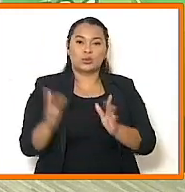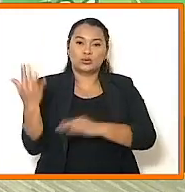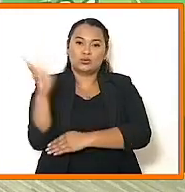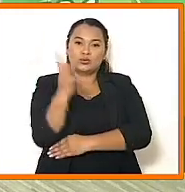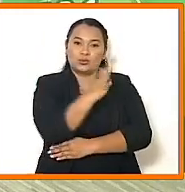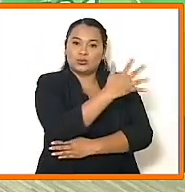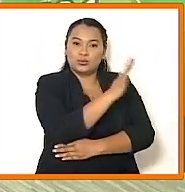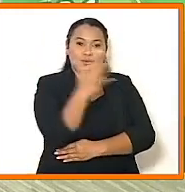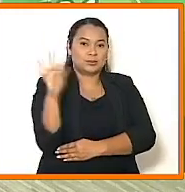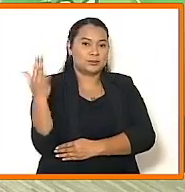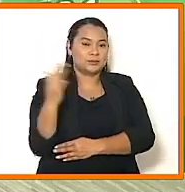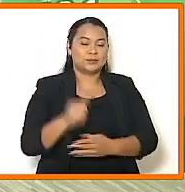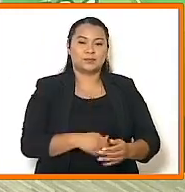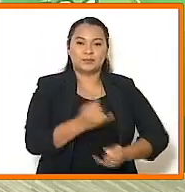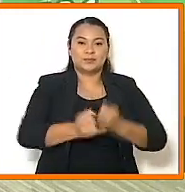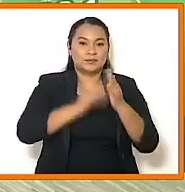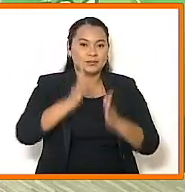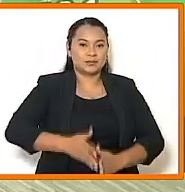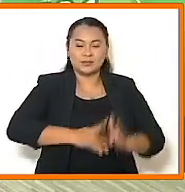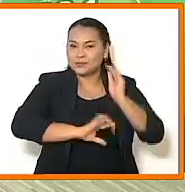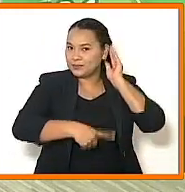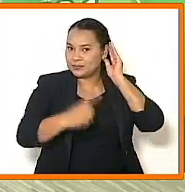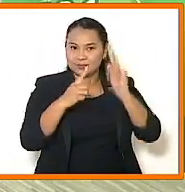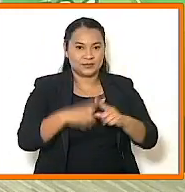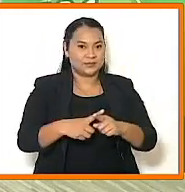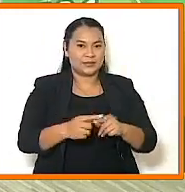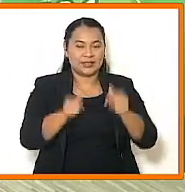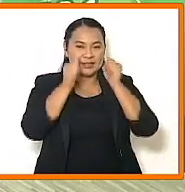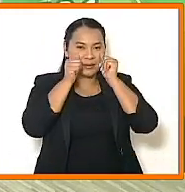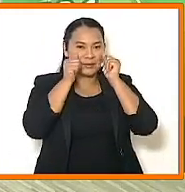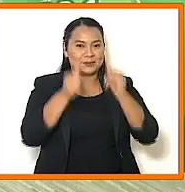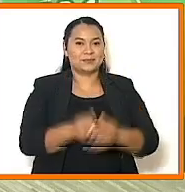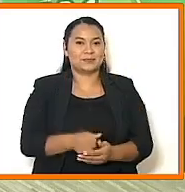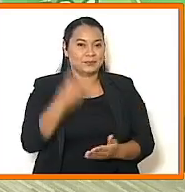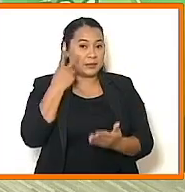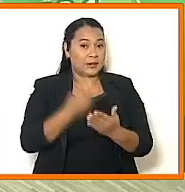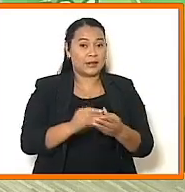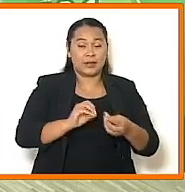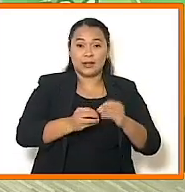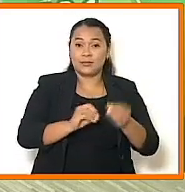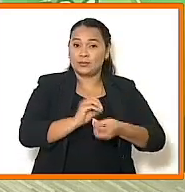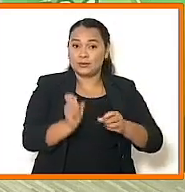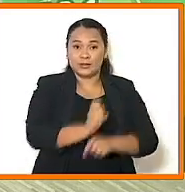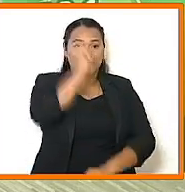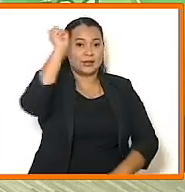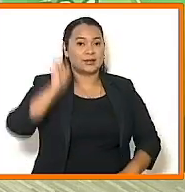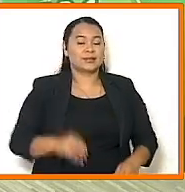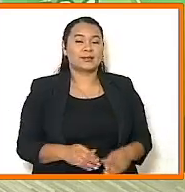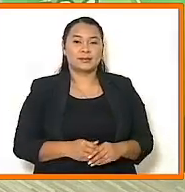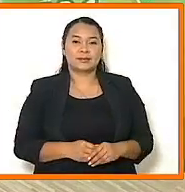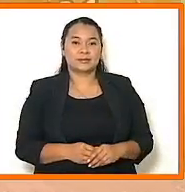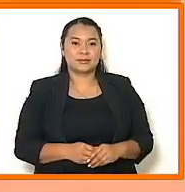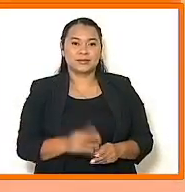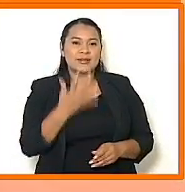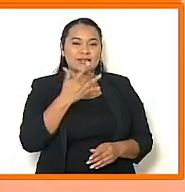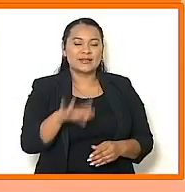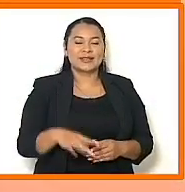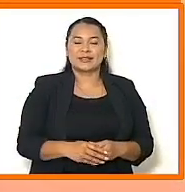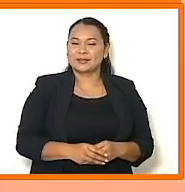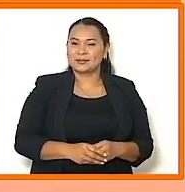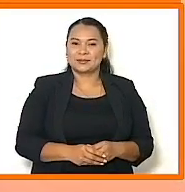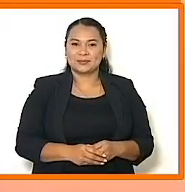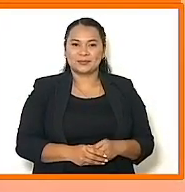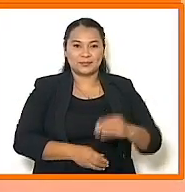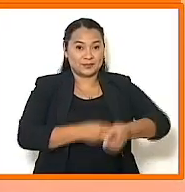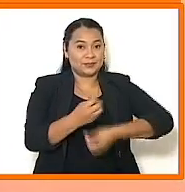estás esperando tu esfera para Multi-X, atentos porque se viene tu esfera ganadora. Mucha suerte, que tu